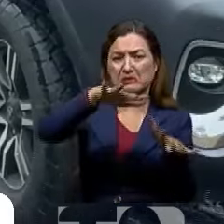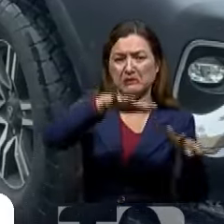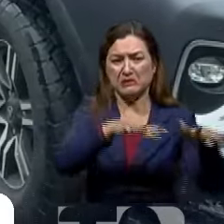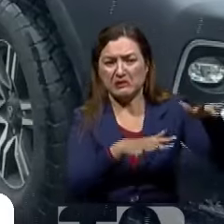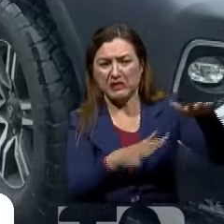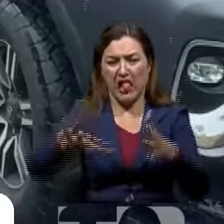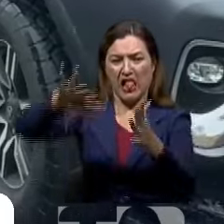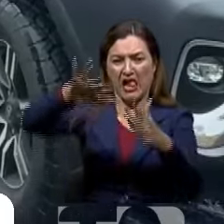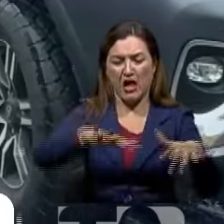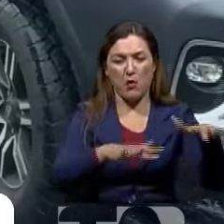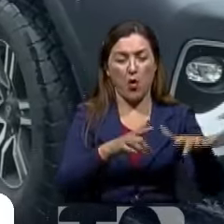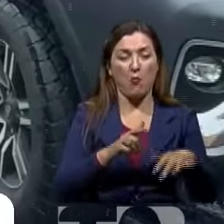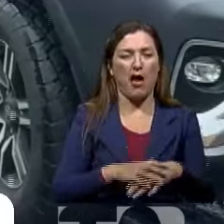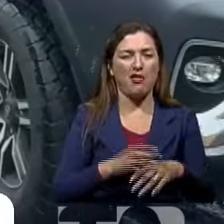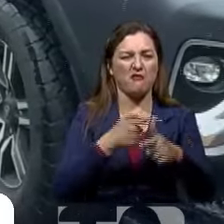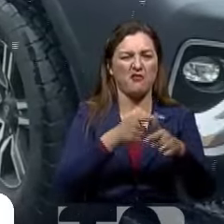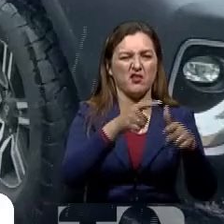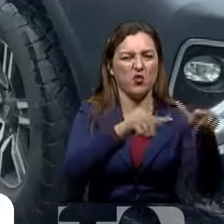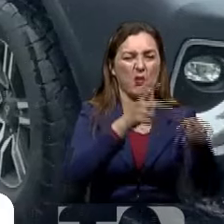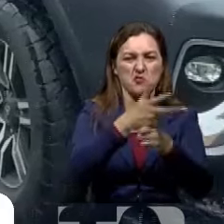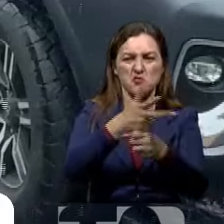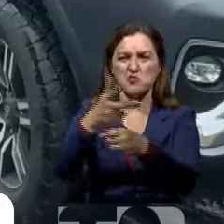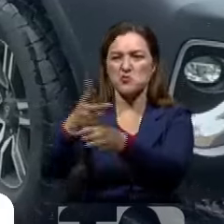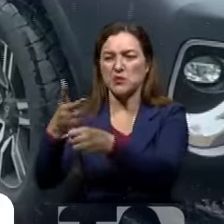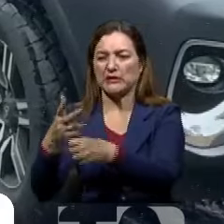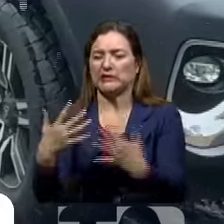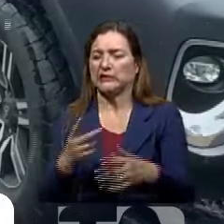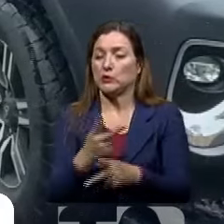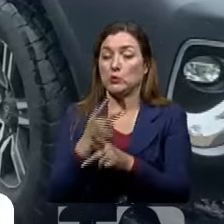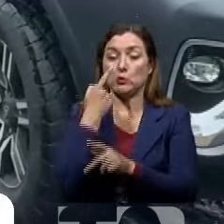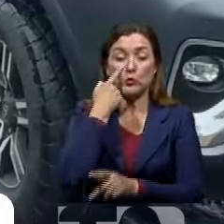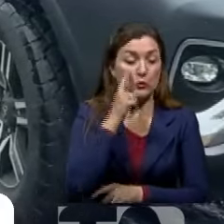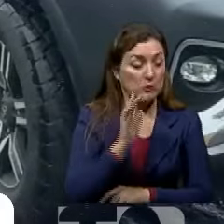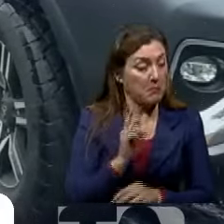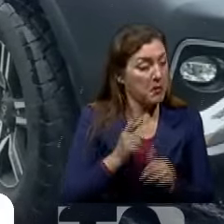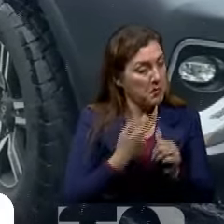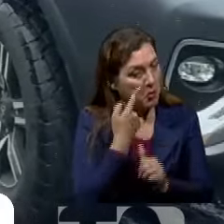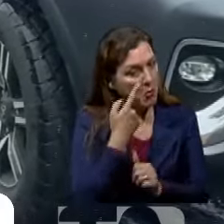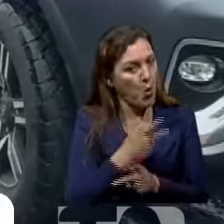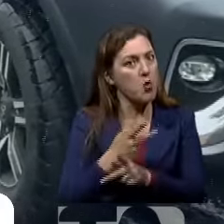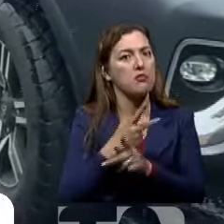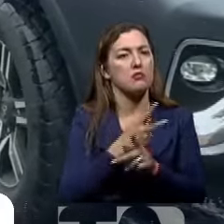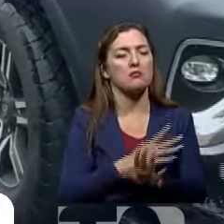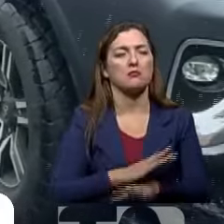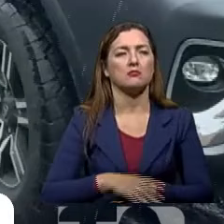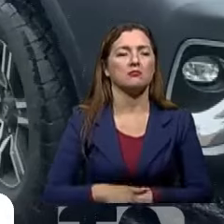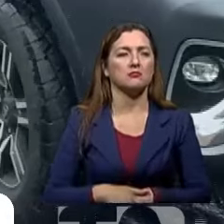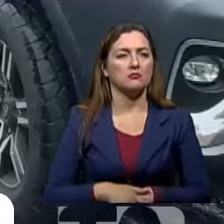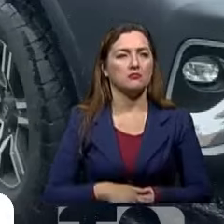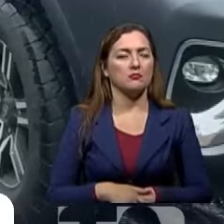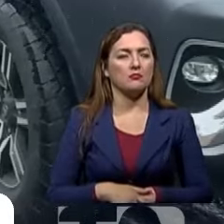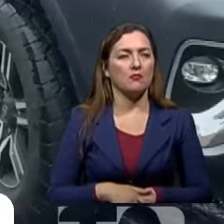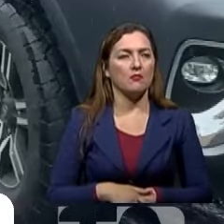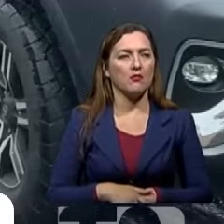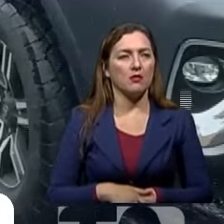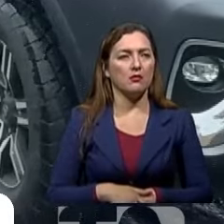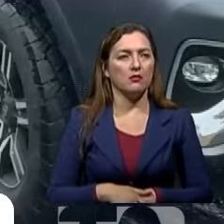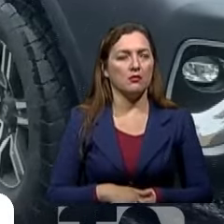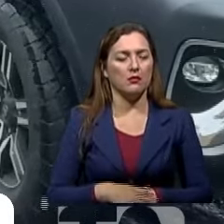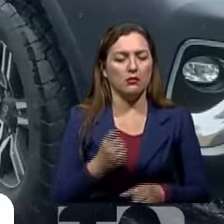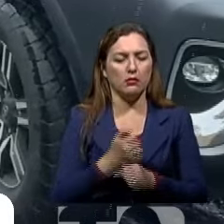Sangay, Huapula y la que está aquí en el Upano. Así que es imposible que podamos en este rato, por más que podamos poner maquinaria